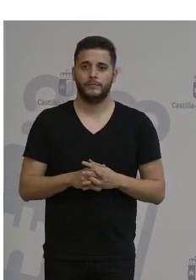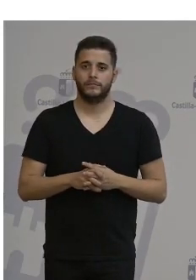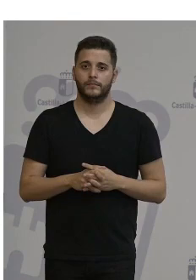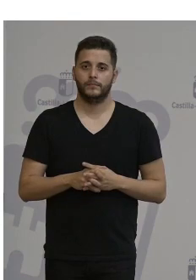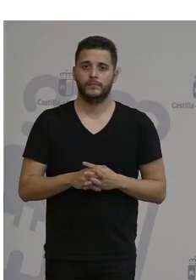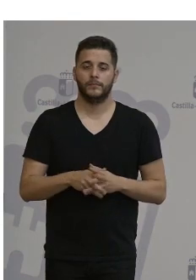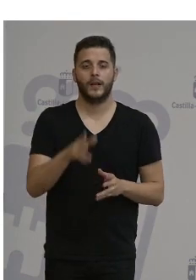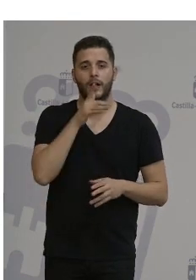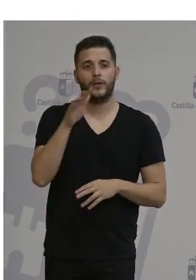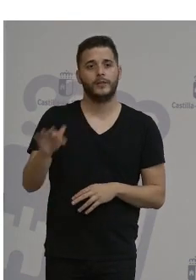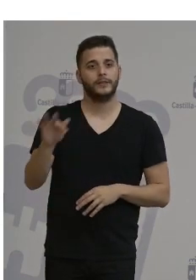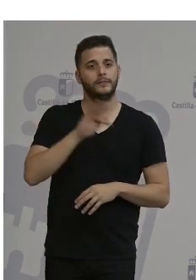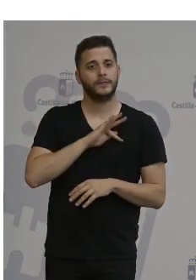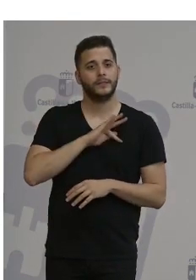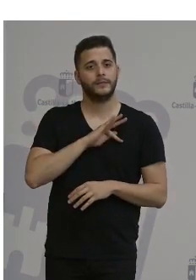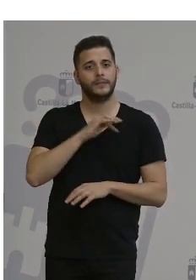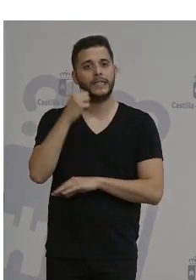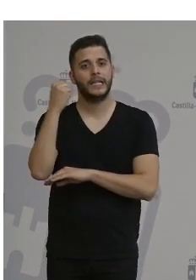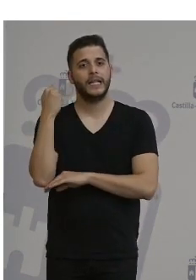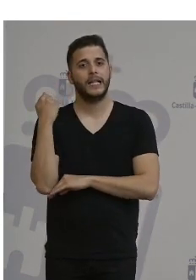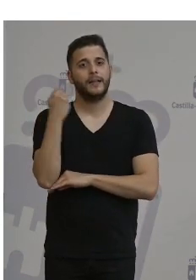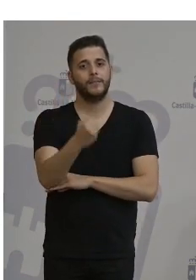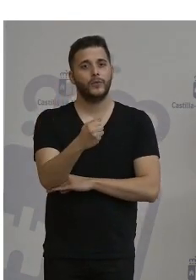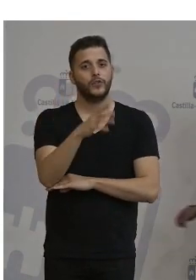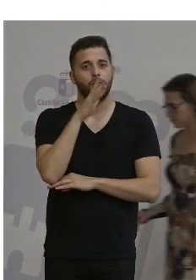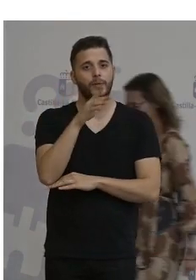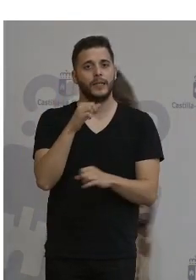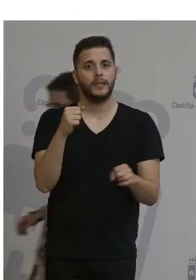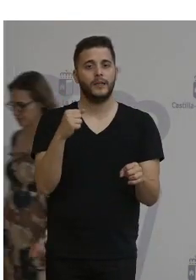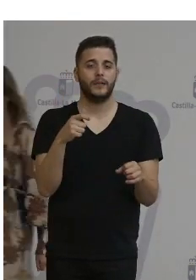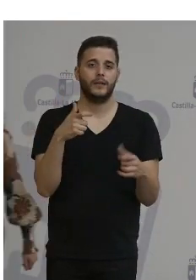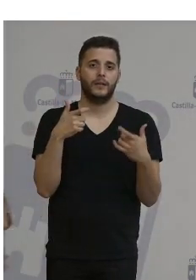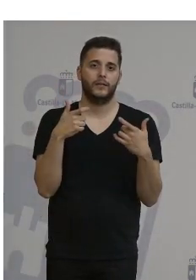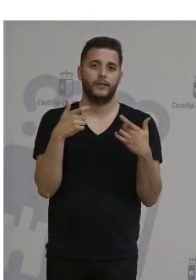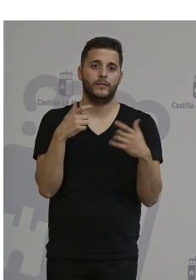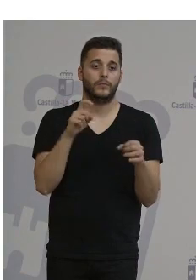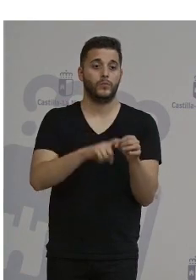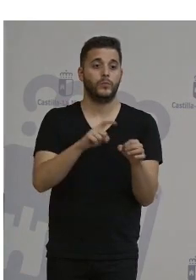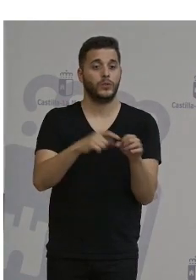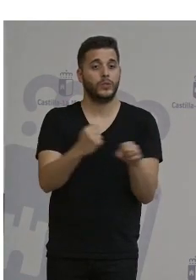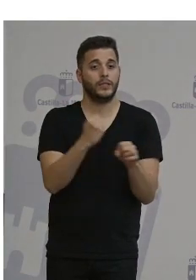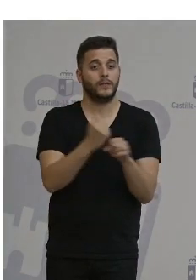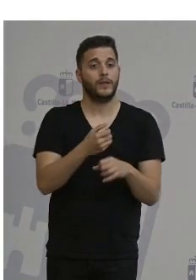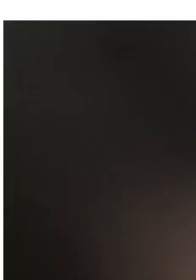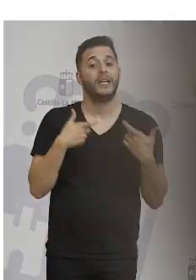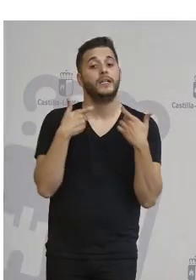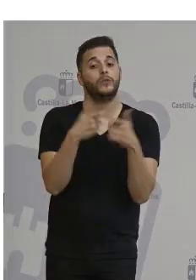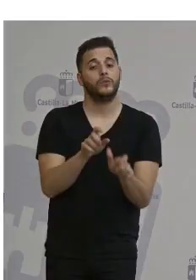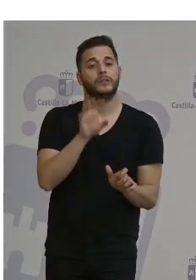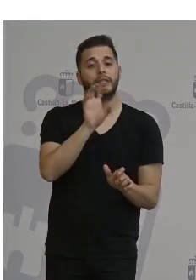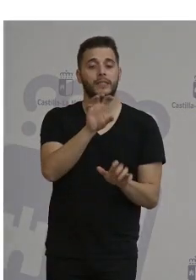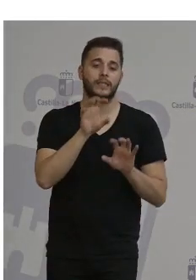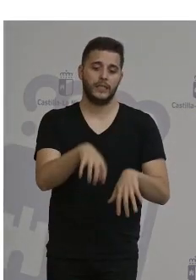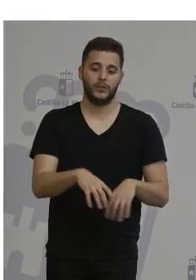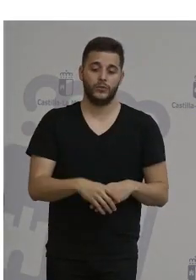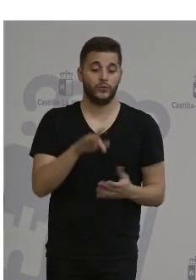Damos el premio a los apoyos en el puesto de trabajo a la Junta de Castilla y León. De esta experiencia queremos